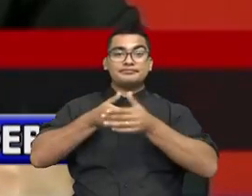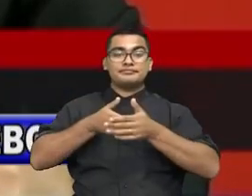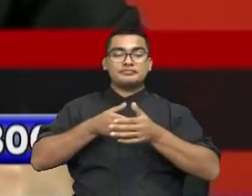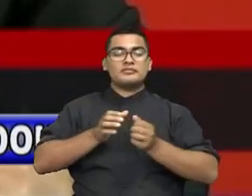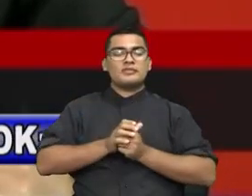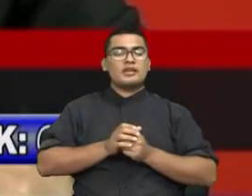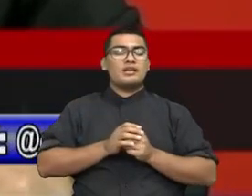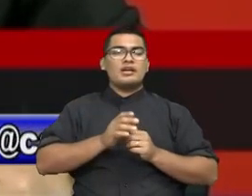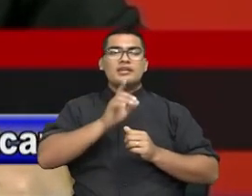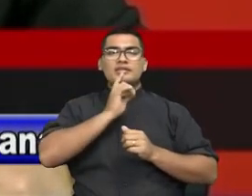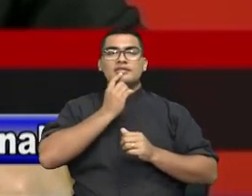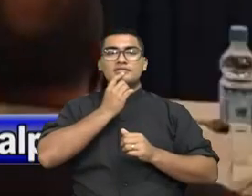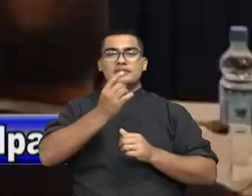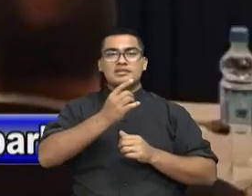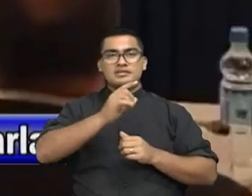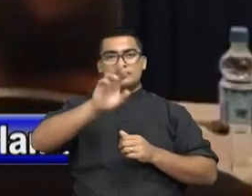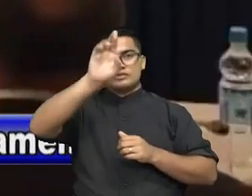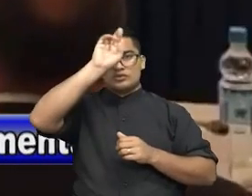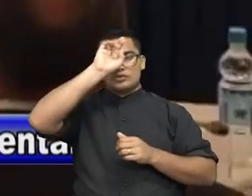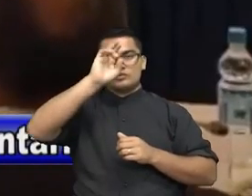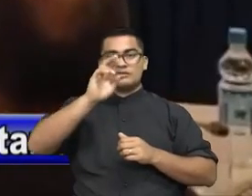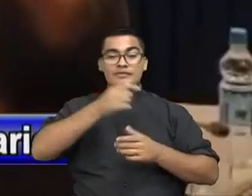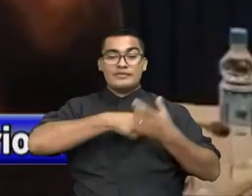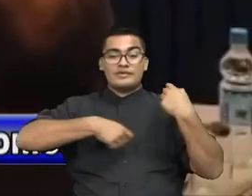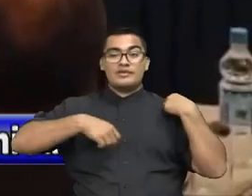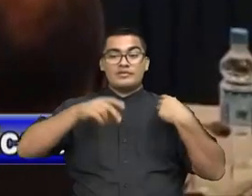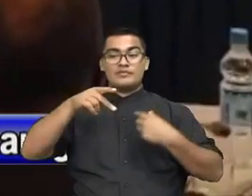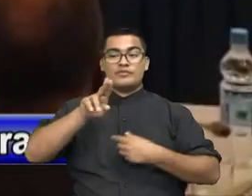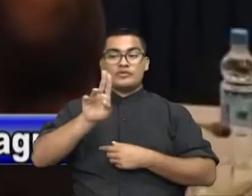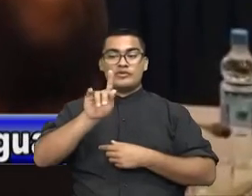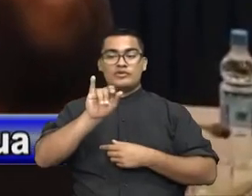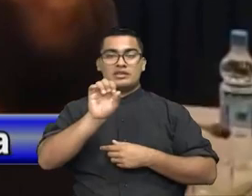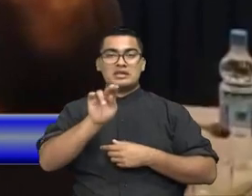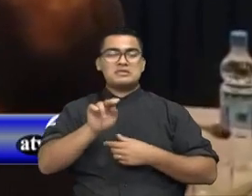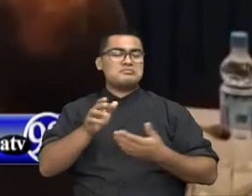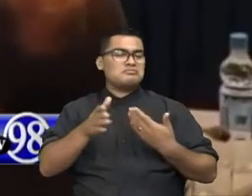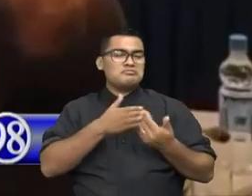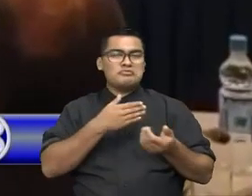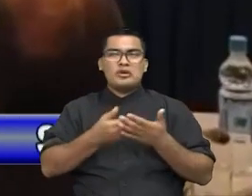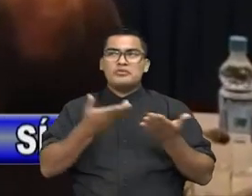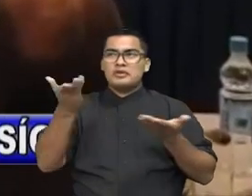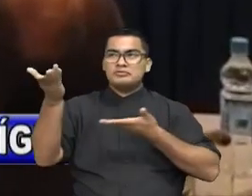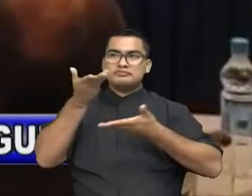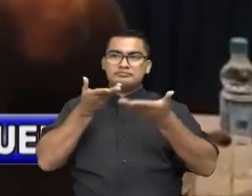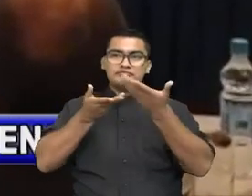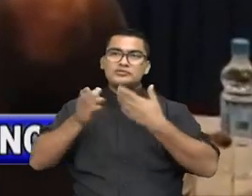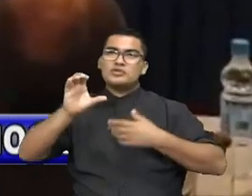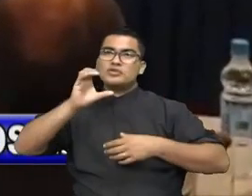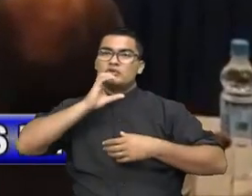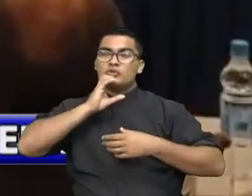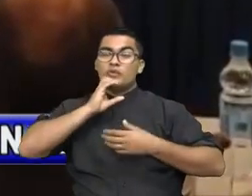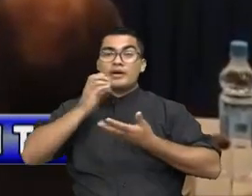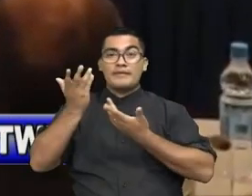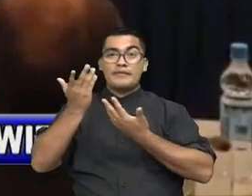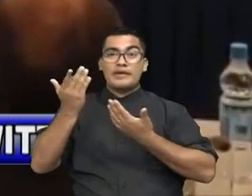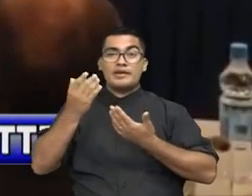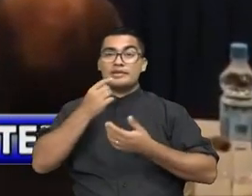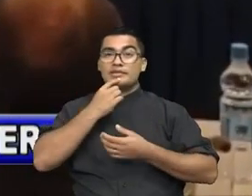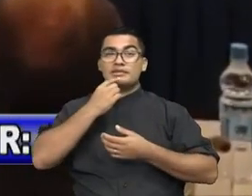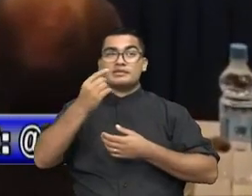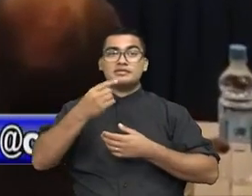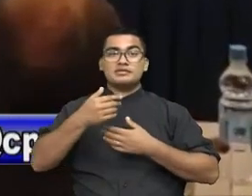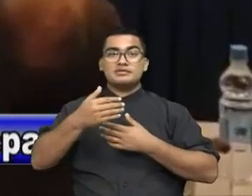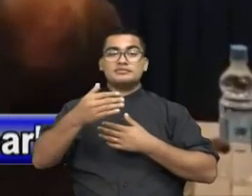las dos naciones aumentó en un tercio el año pasado, pese a la presión de Washington, por lo que espera que tras el encuentro el